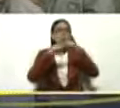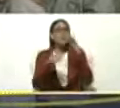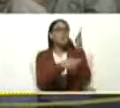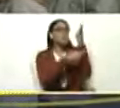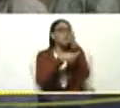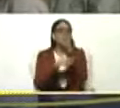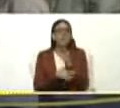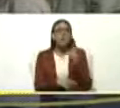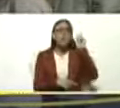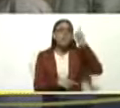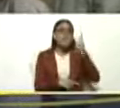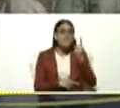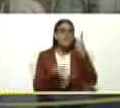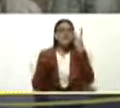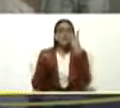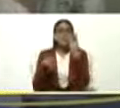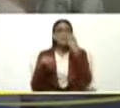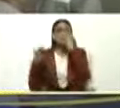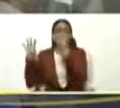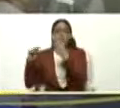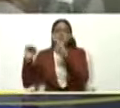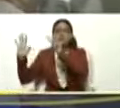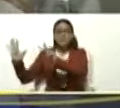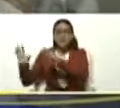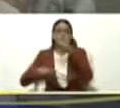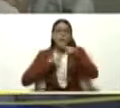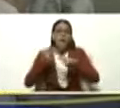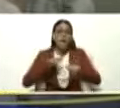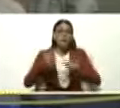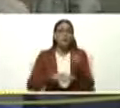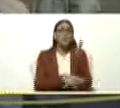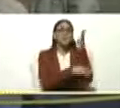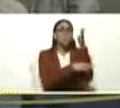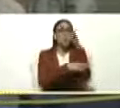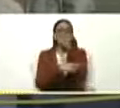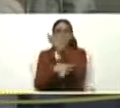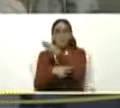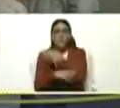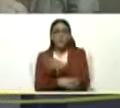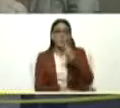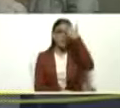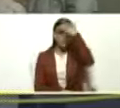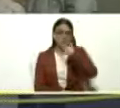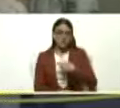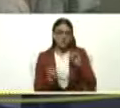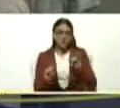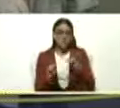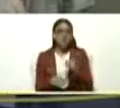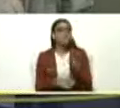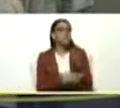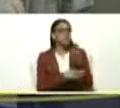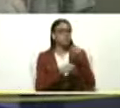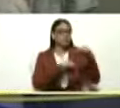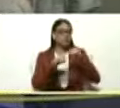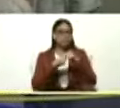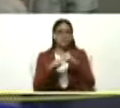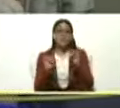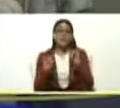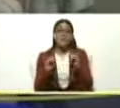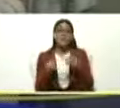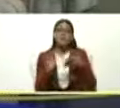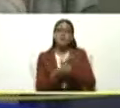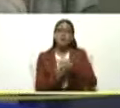en 1797, con la esposa de José María España, Josefa Joaquina Sánchez. De ahí viene la